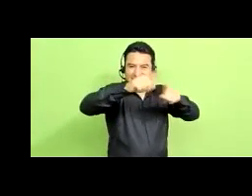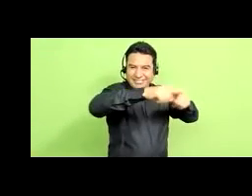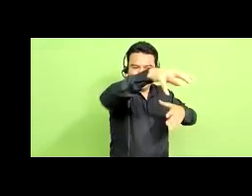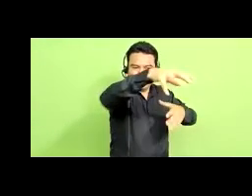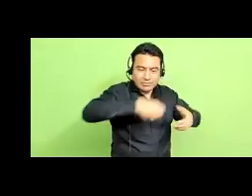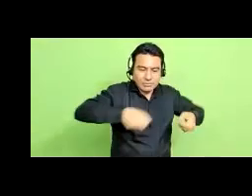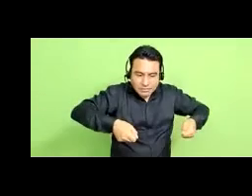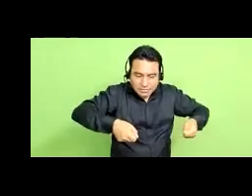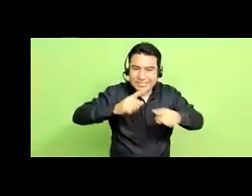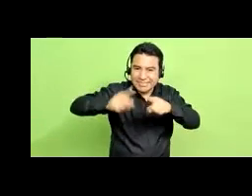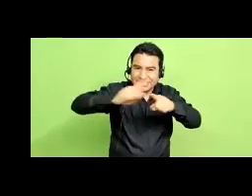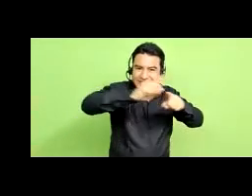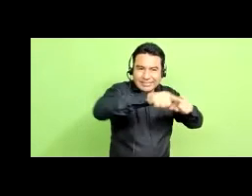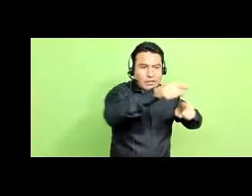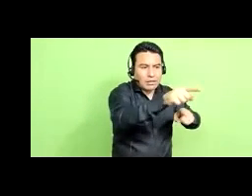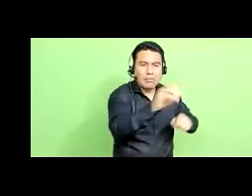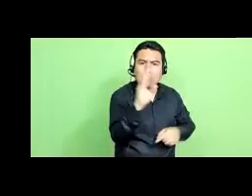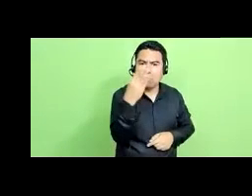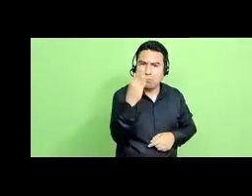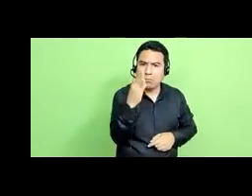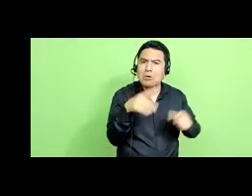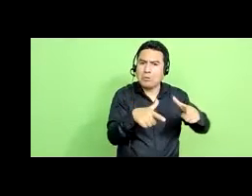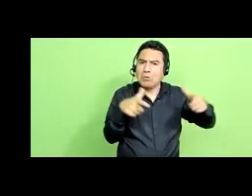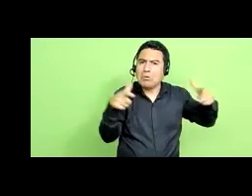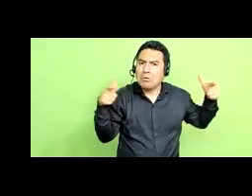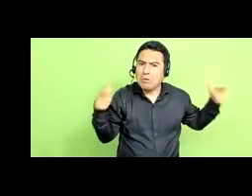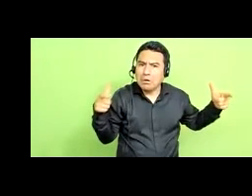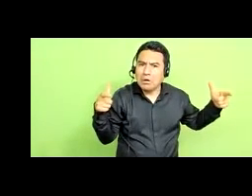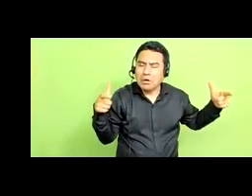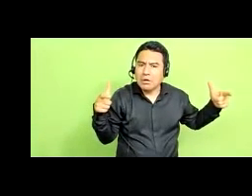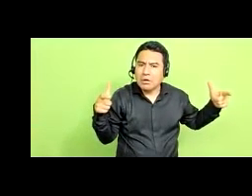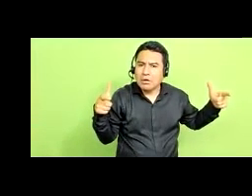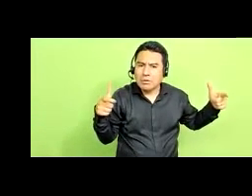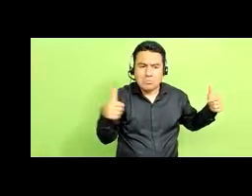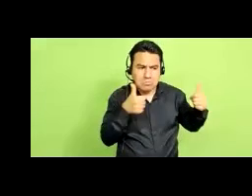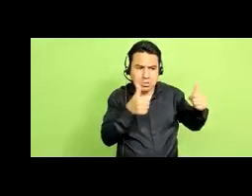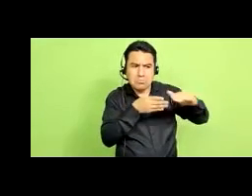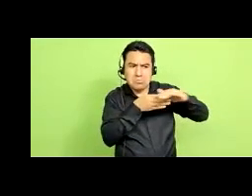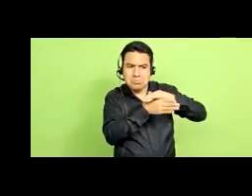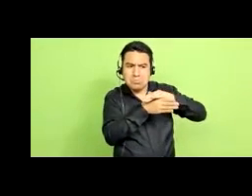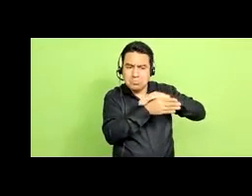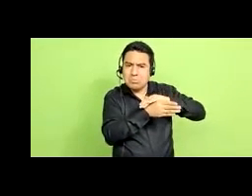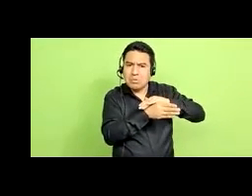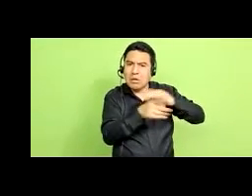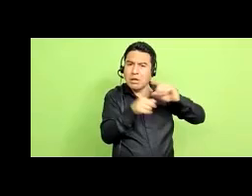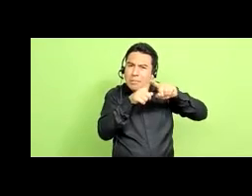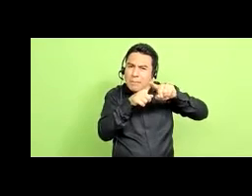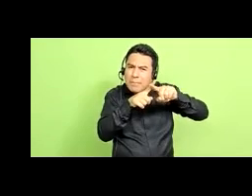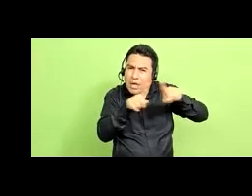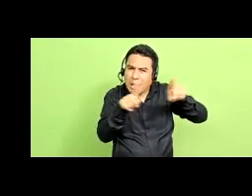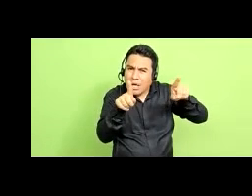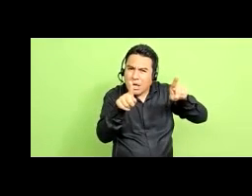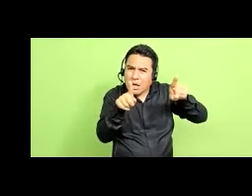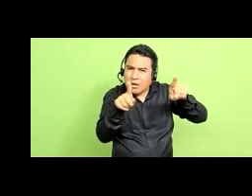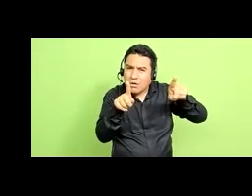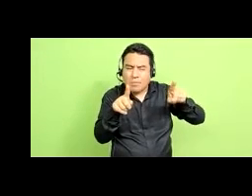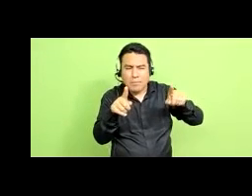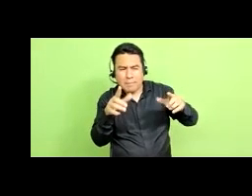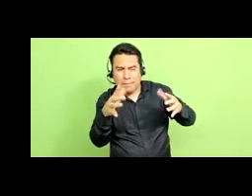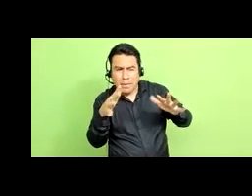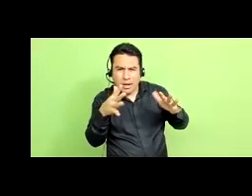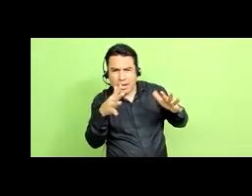regularmente amplios pero no les han indicado o no se han preocupado